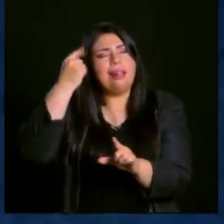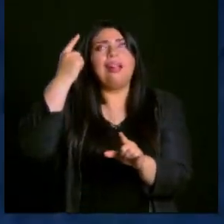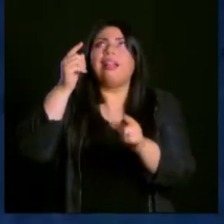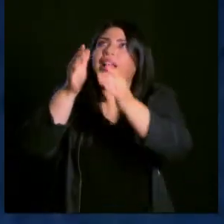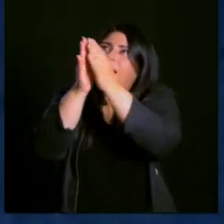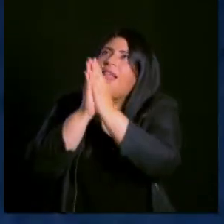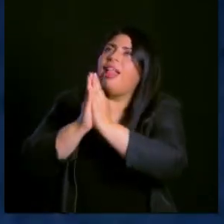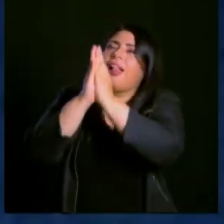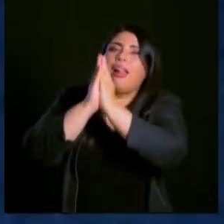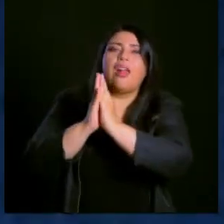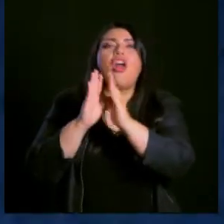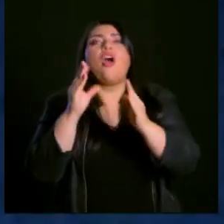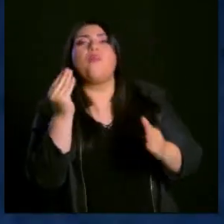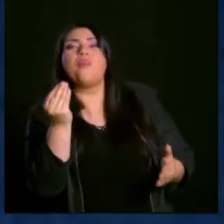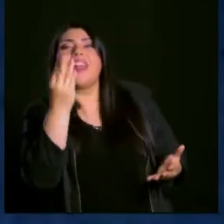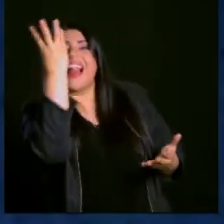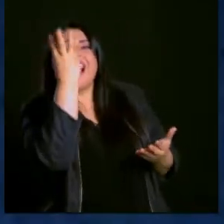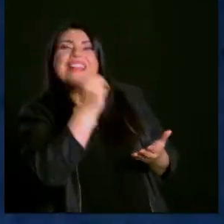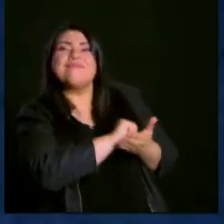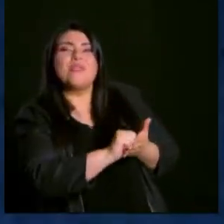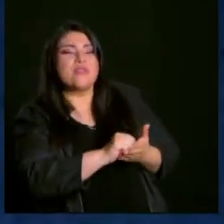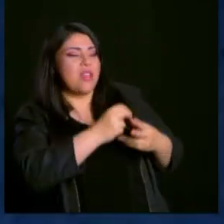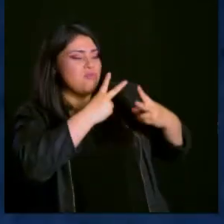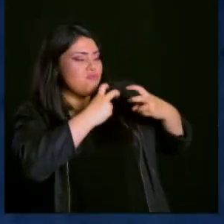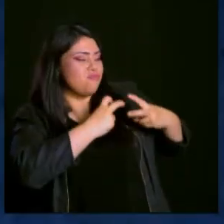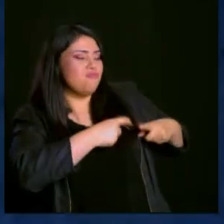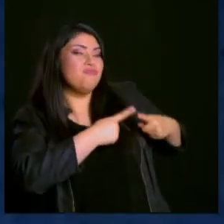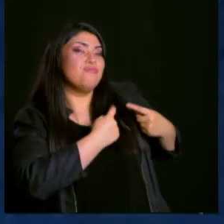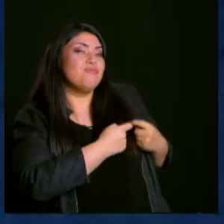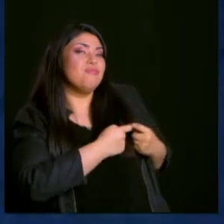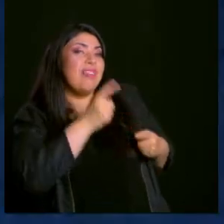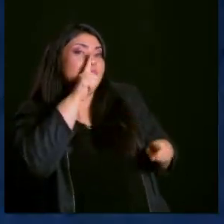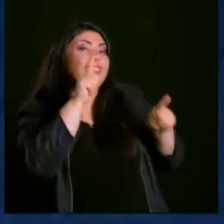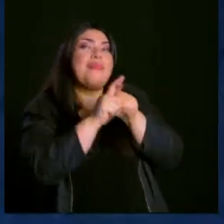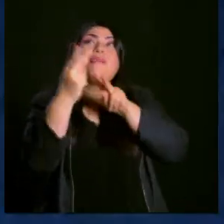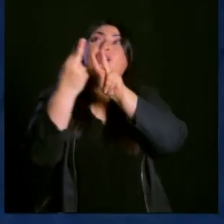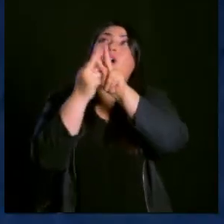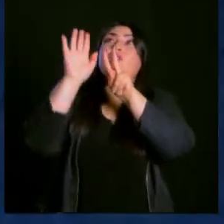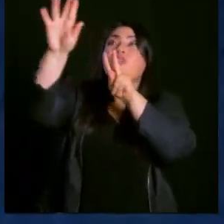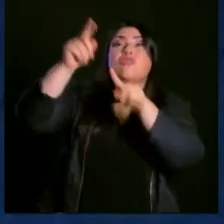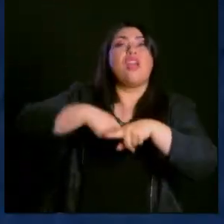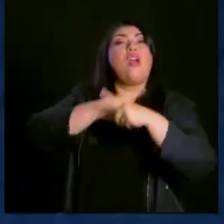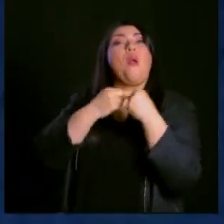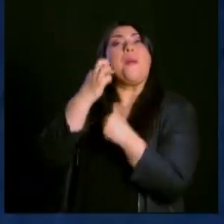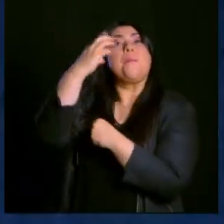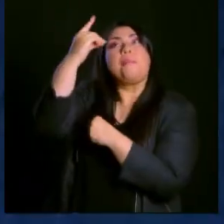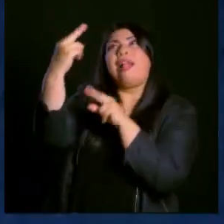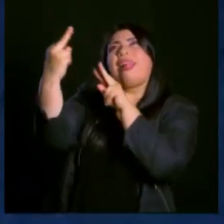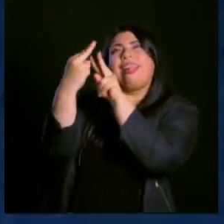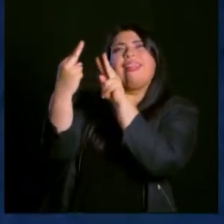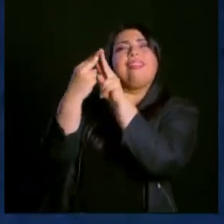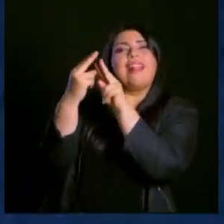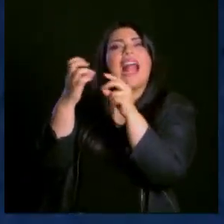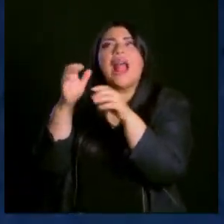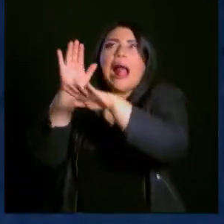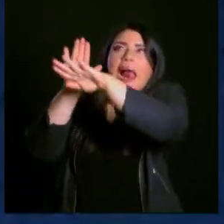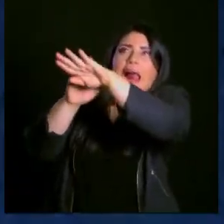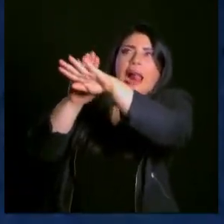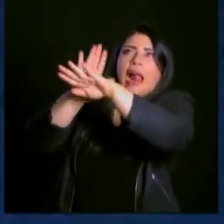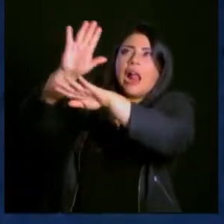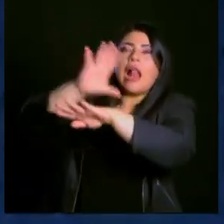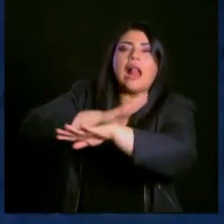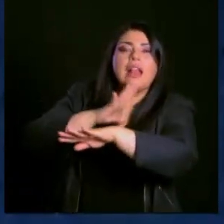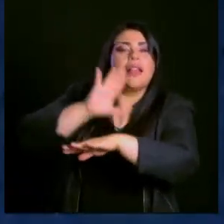el espíritu no se escudriña el corazón pero también Sabe lo del corazón del padre entonces empieza a clamar al padre lo que tía él tiene para nosotros